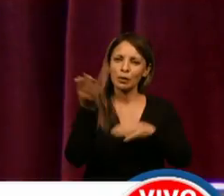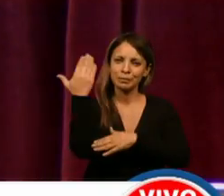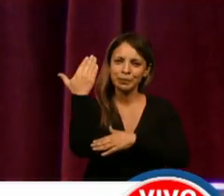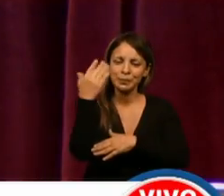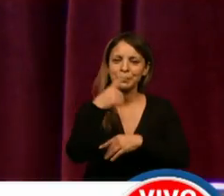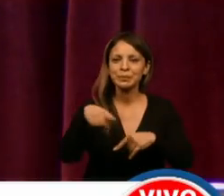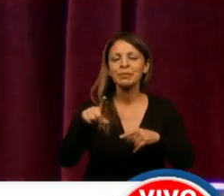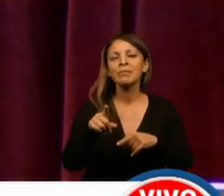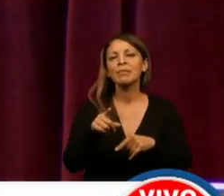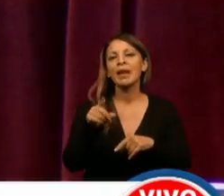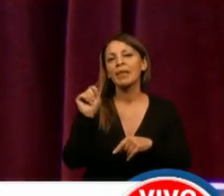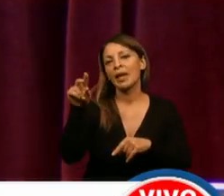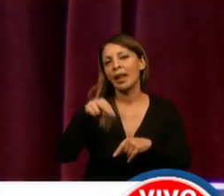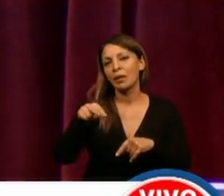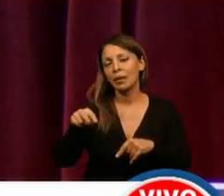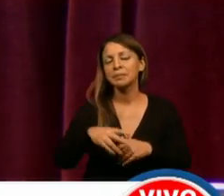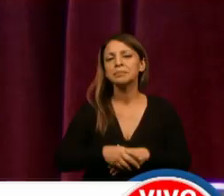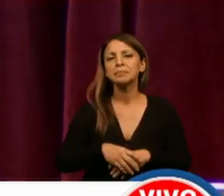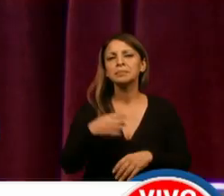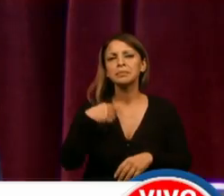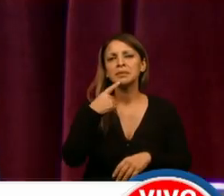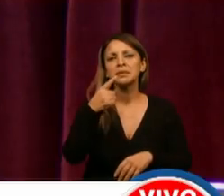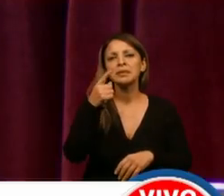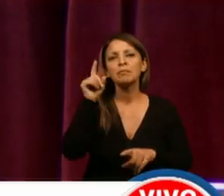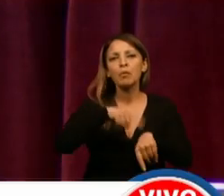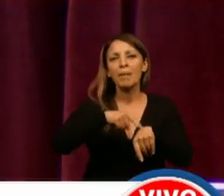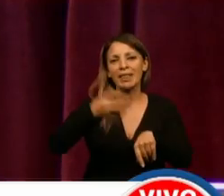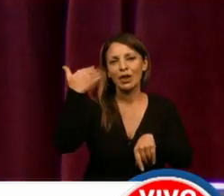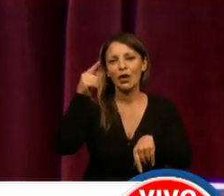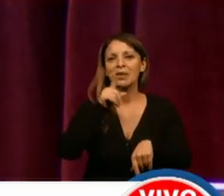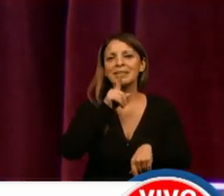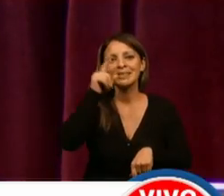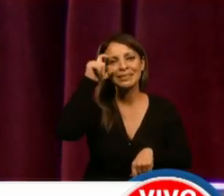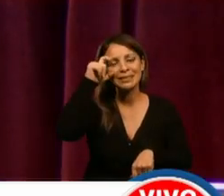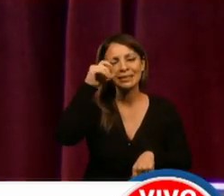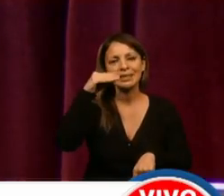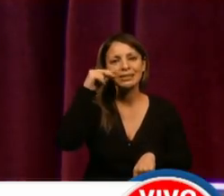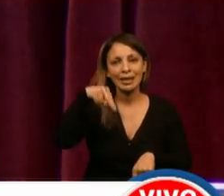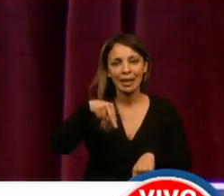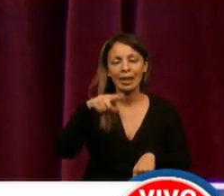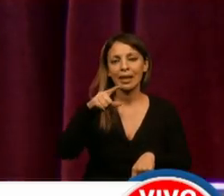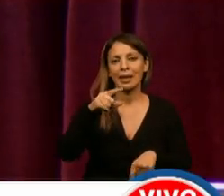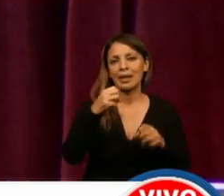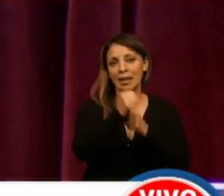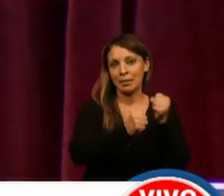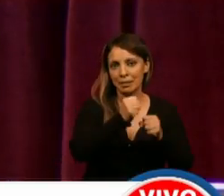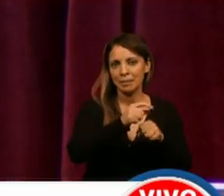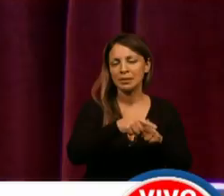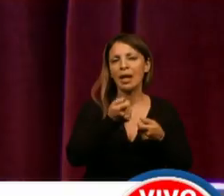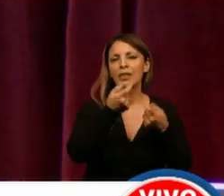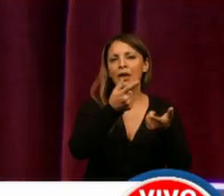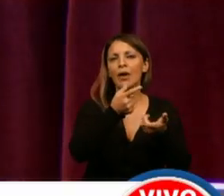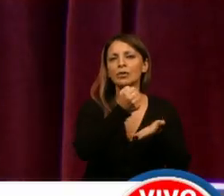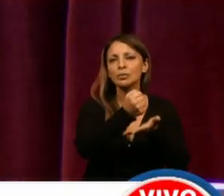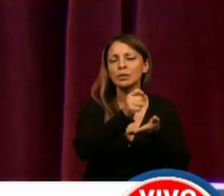alguna legisladora neuquina cuando se subsidio a techint con el dólar con el bcv de gas a